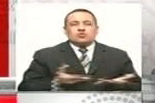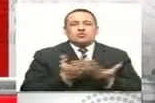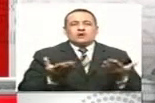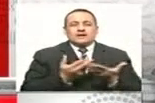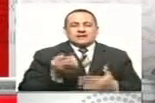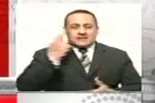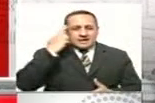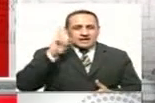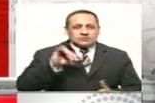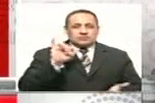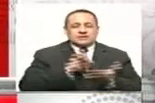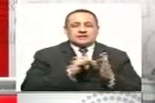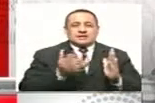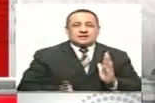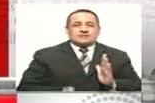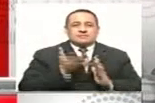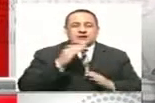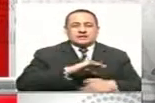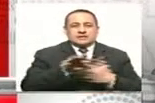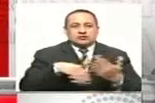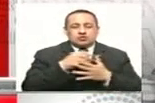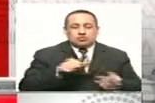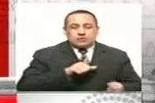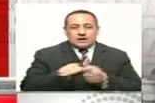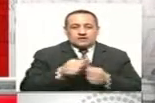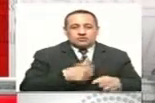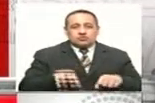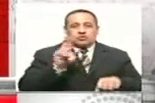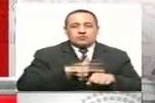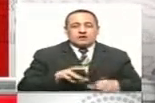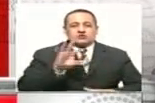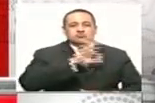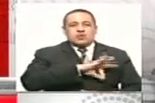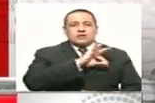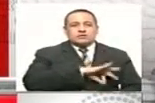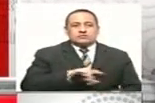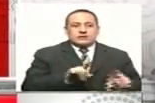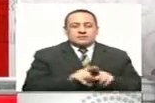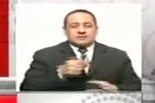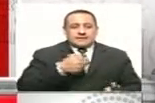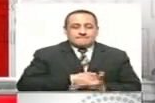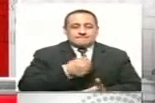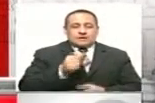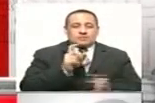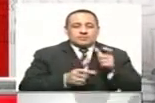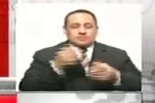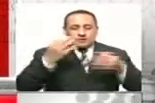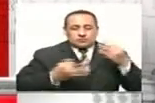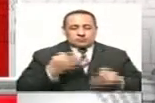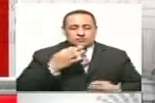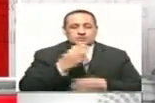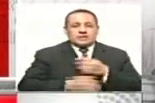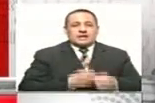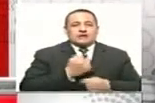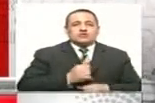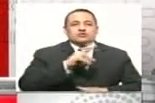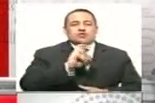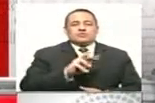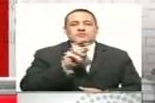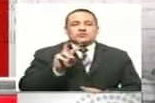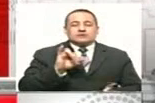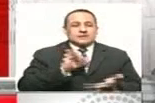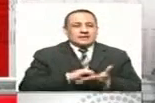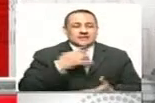las razones del incremento de los gastos corrientes, sueldos y salarios del sector en el presupuesto 2022,